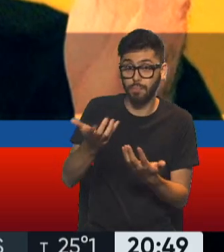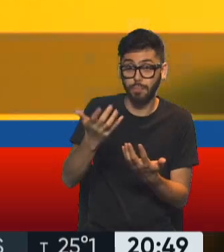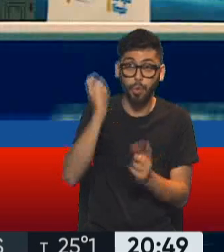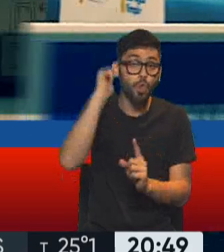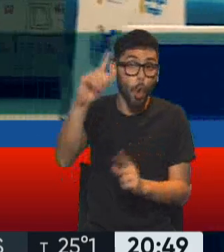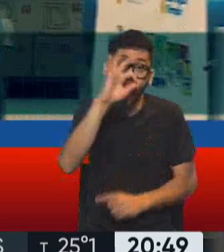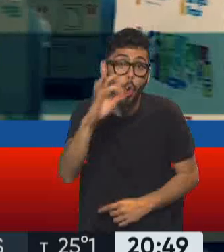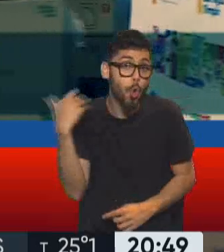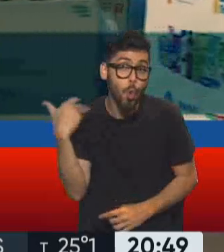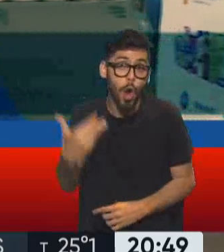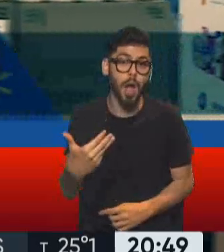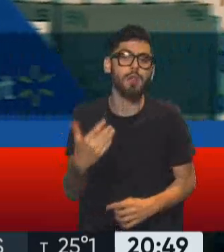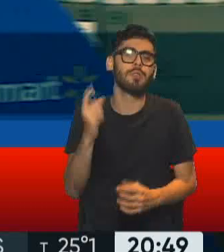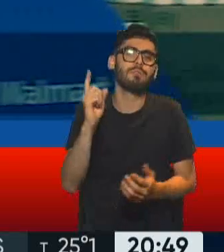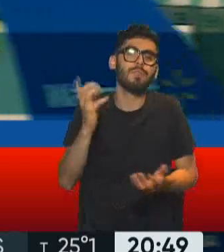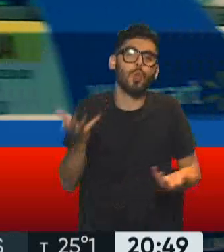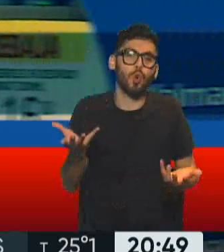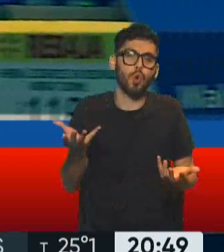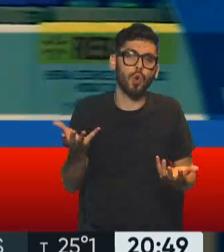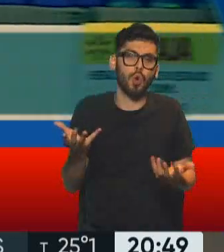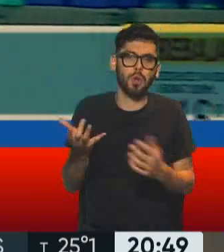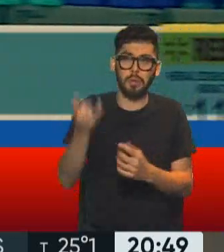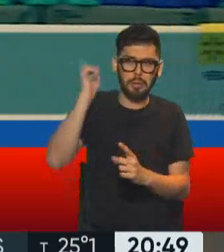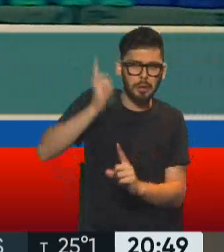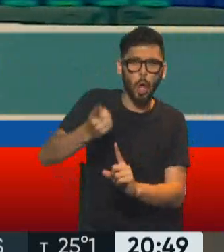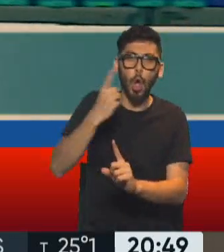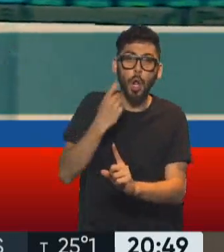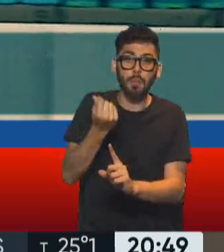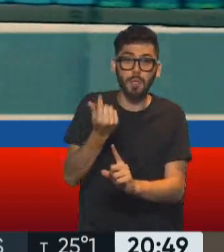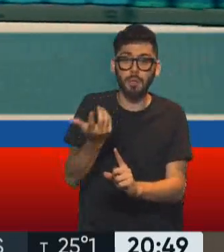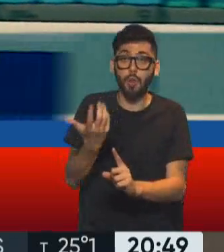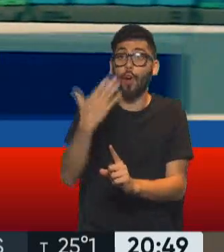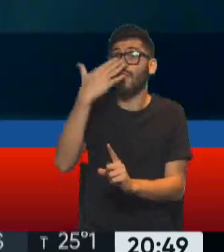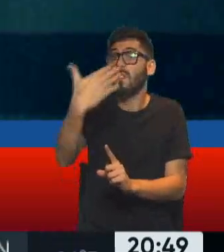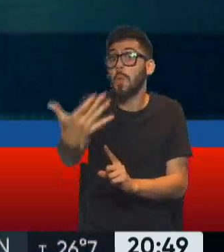historia. Pero esta cosa obligatoria de control de precios ya sabemos en qué termina.